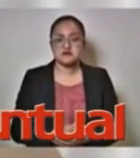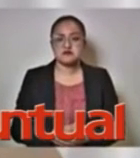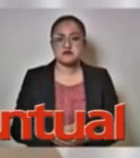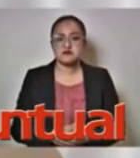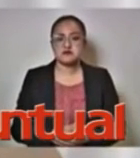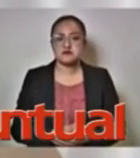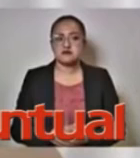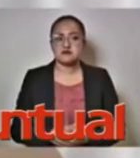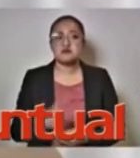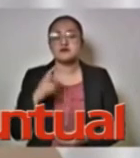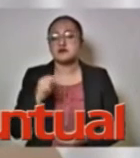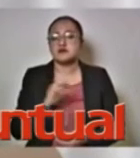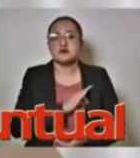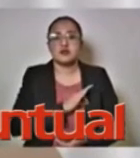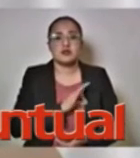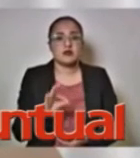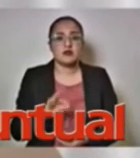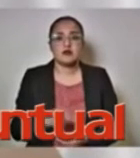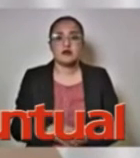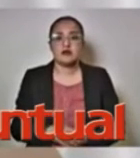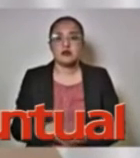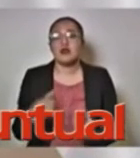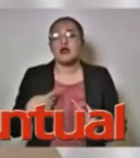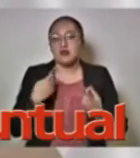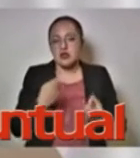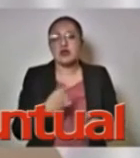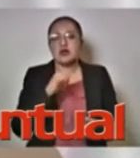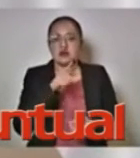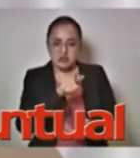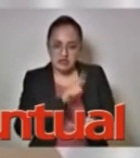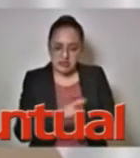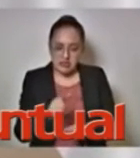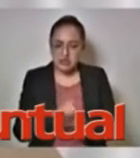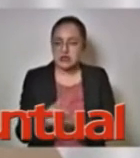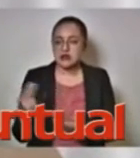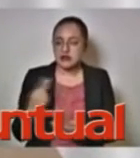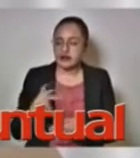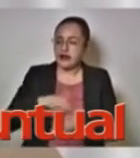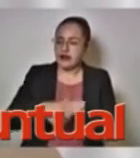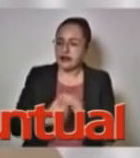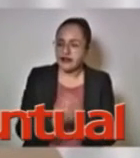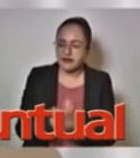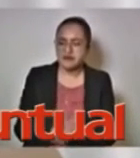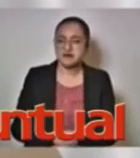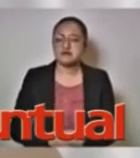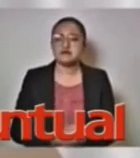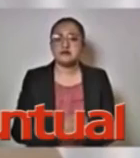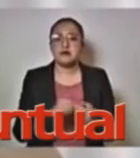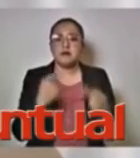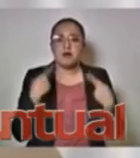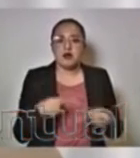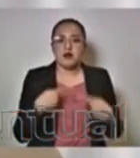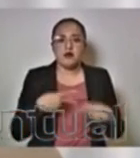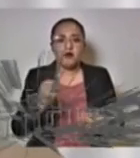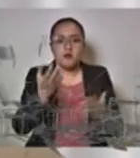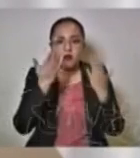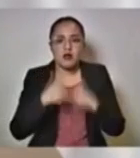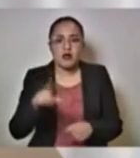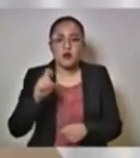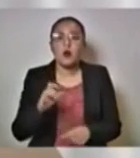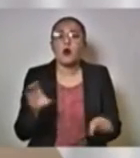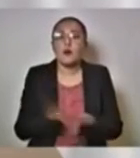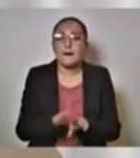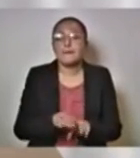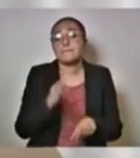que no podía uno estar recomendando higiene a las personas si no tenían ninguna posibilidad